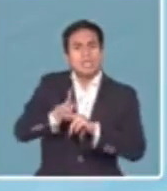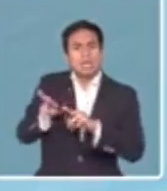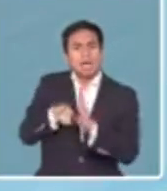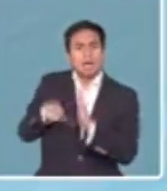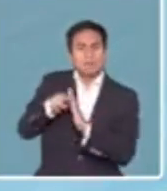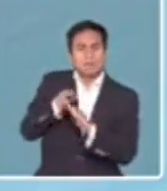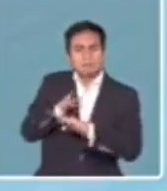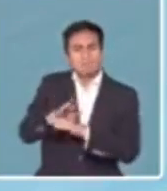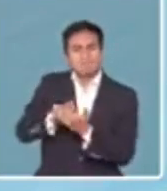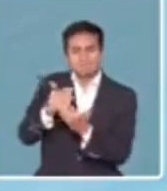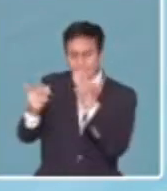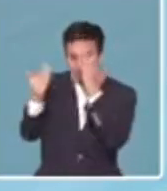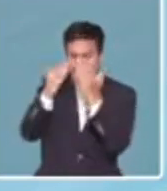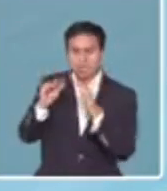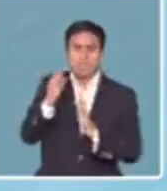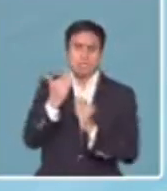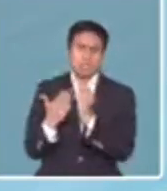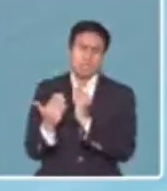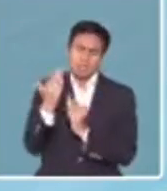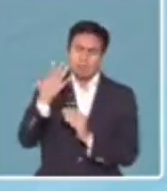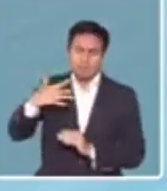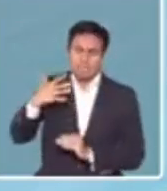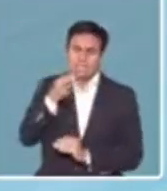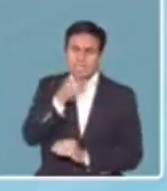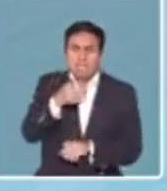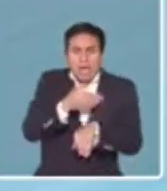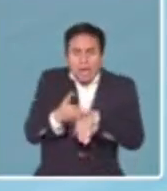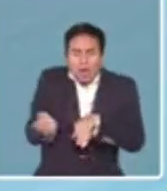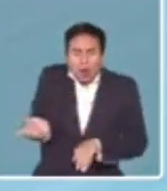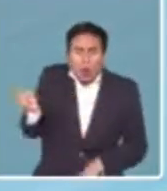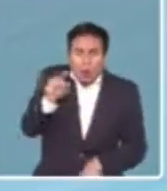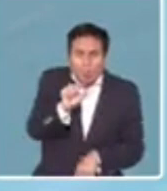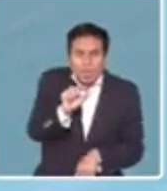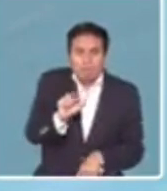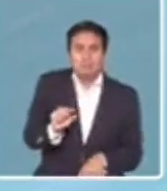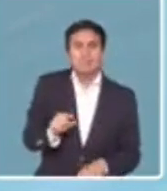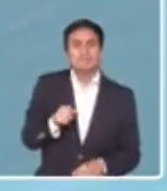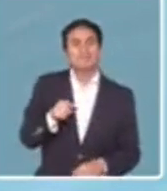cuidar la salud mental, es importante decirlo, y nos atrasamos un poquito. Así que,